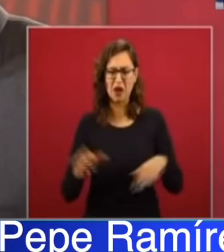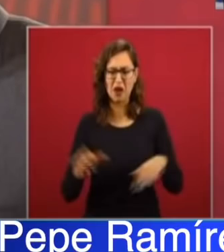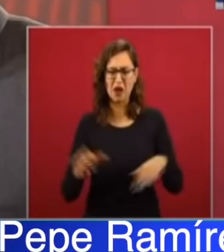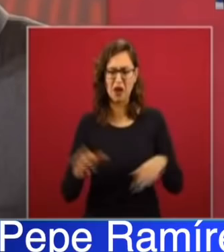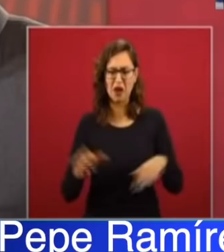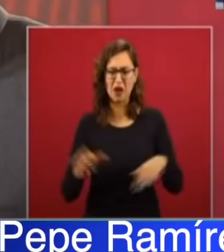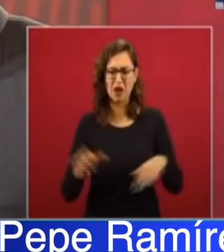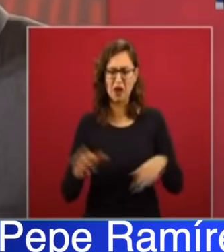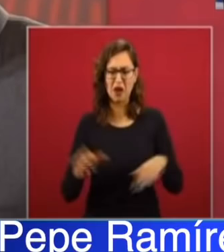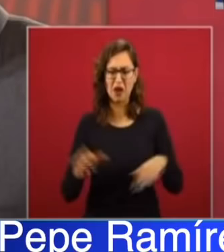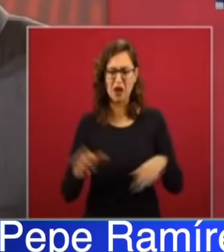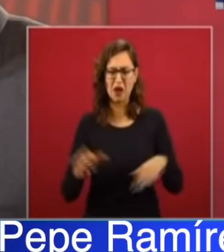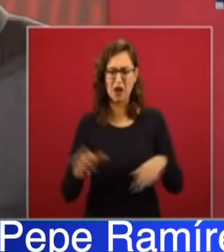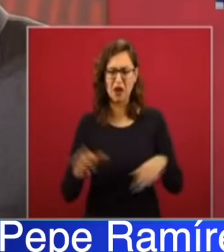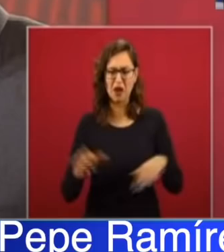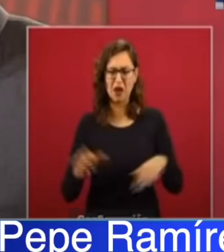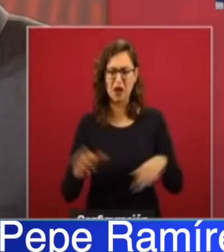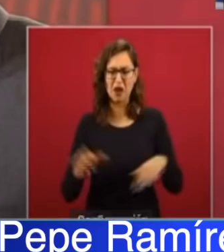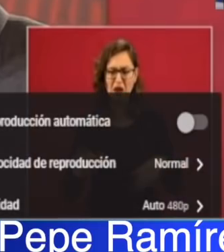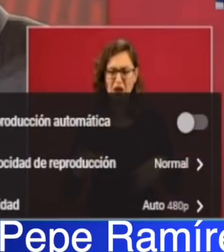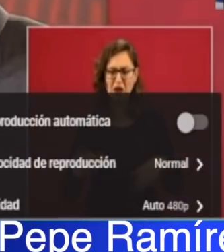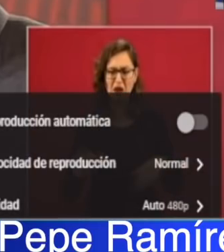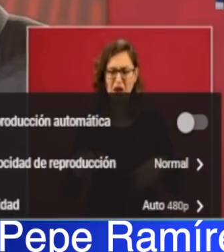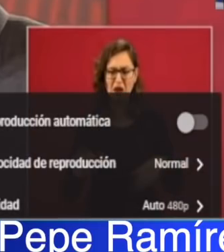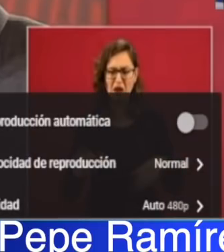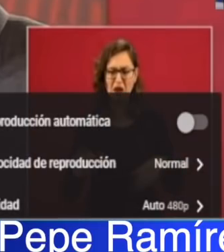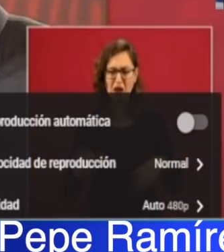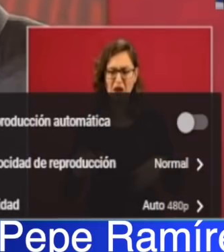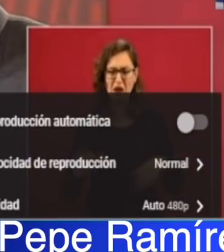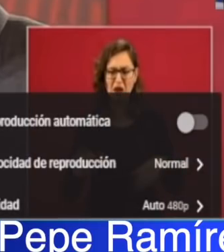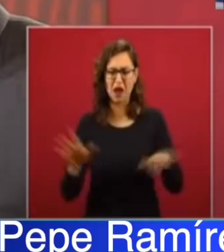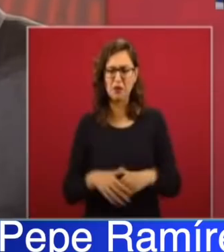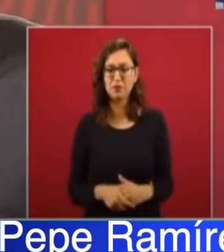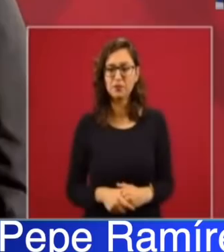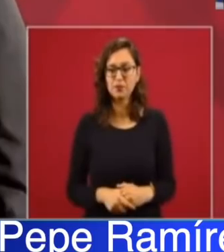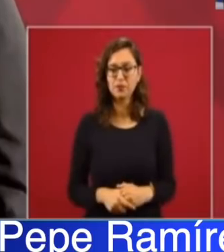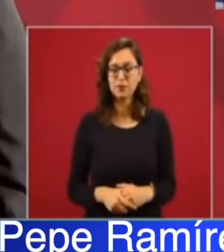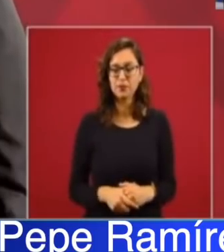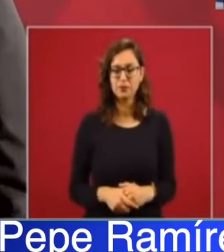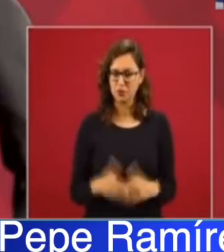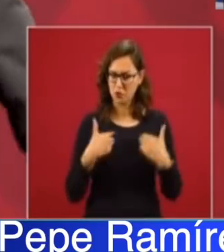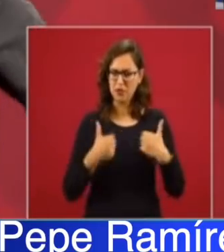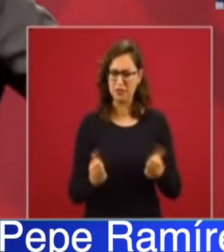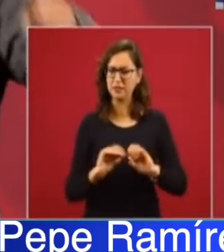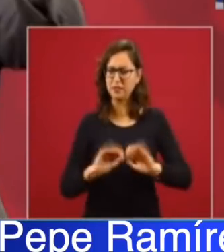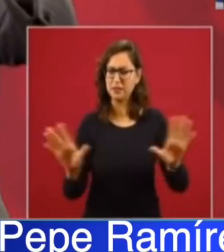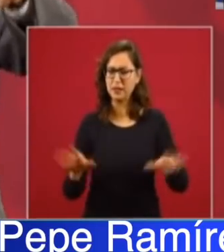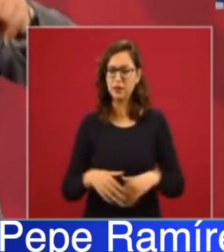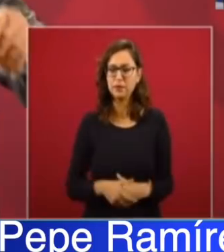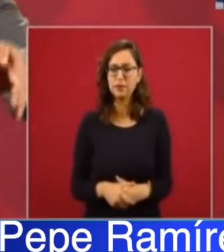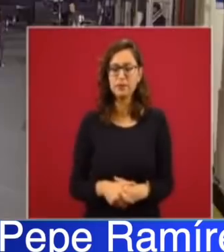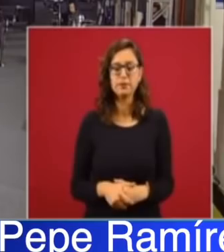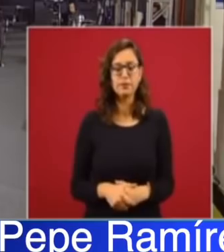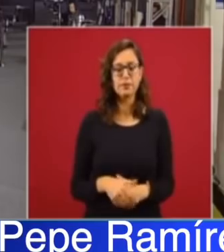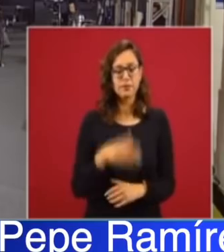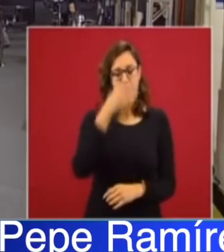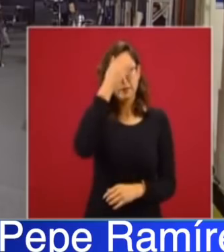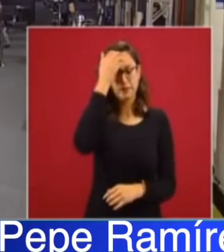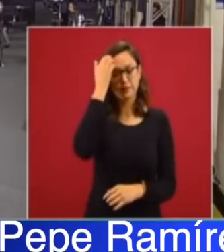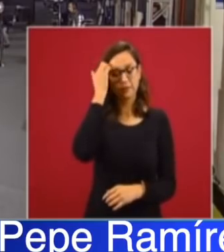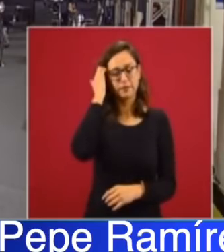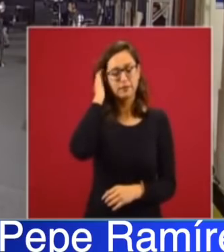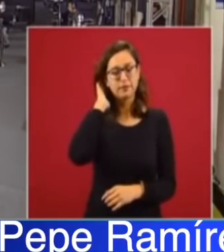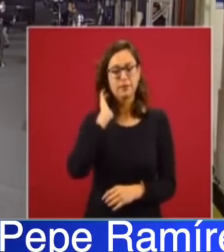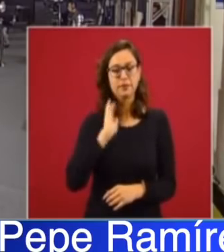presidente Andrés Manuel López Obrador hoy en la mañanera. Escuchemos. Fue claro. En otro tema, preguntarle